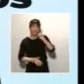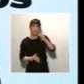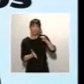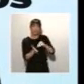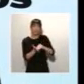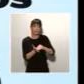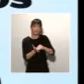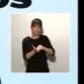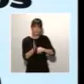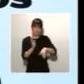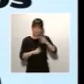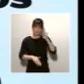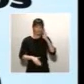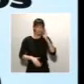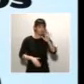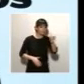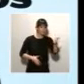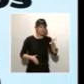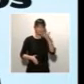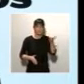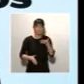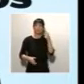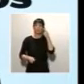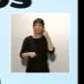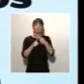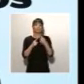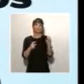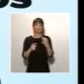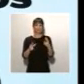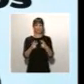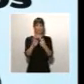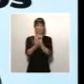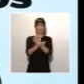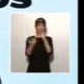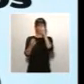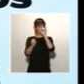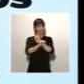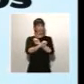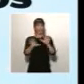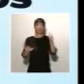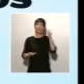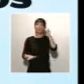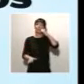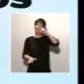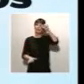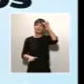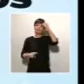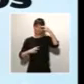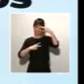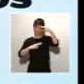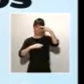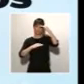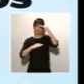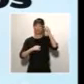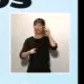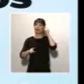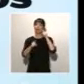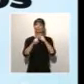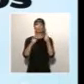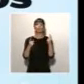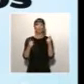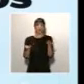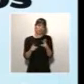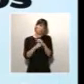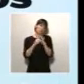tenga perfectamente claro de que el fin de semana no es un periodo, en estas circunstancias,